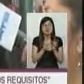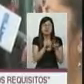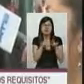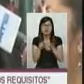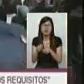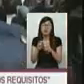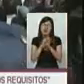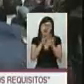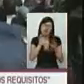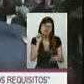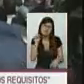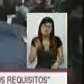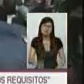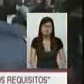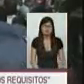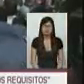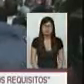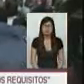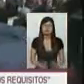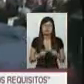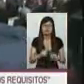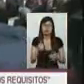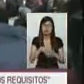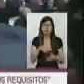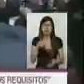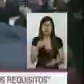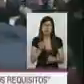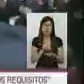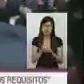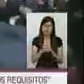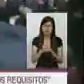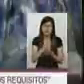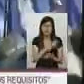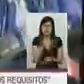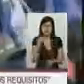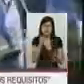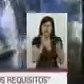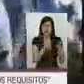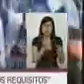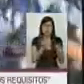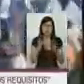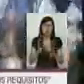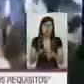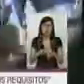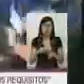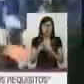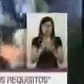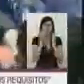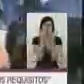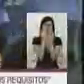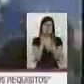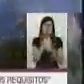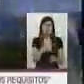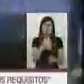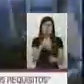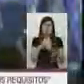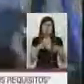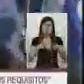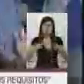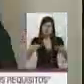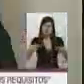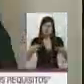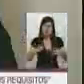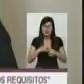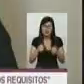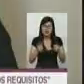y se puede cambiar también. Claro que sí. Surgen las críticas en redes sociales y organizaciones de la sociedad civil en contra del dirigente de